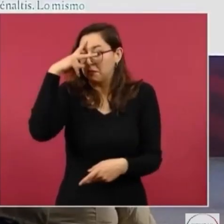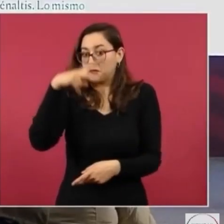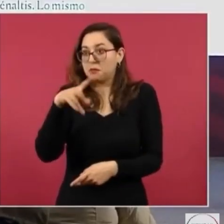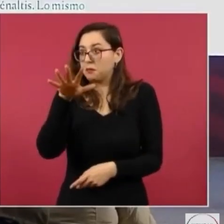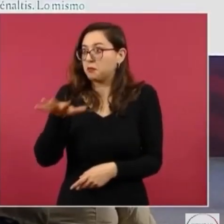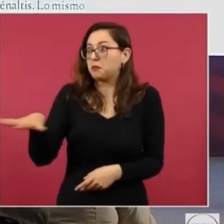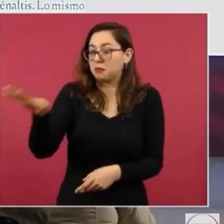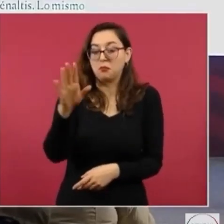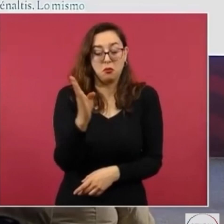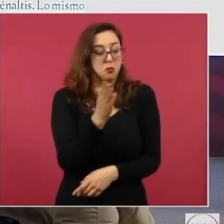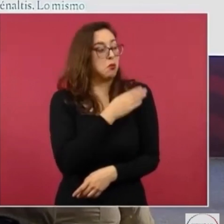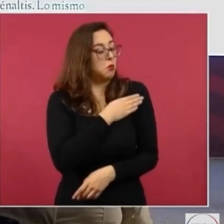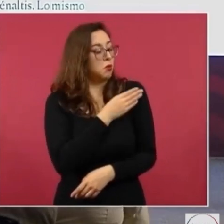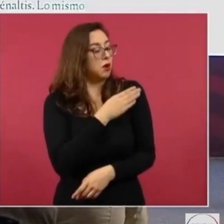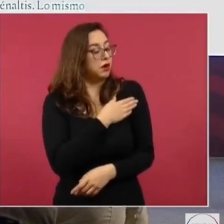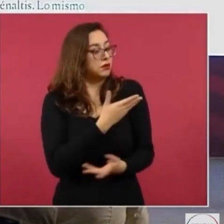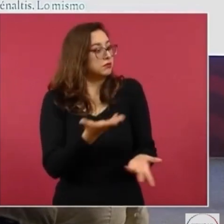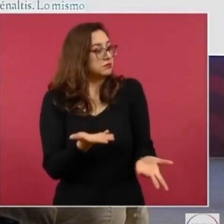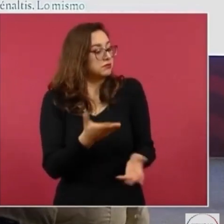ninguna mentira.